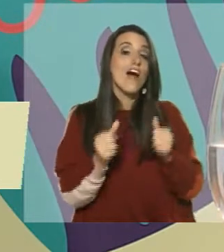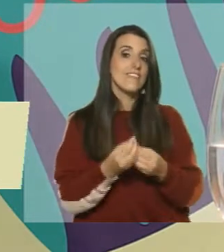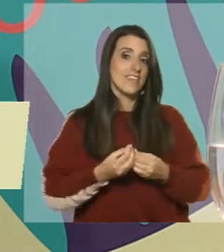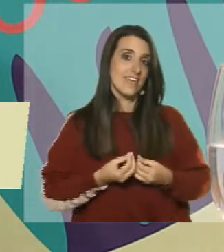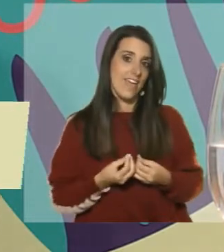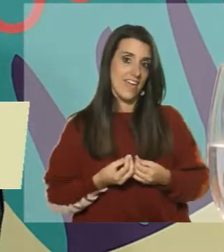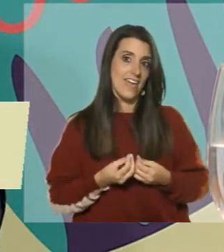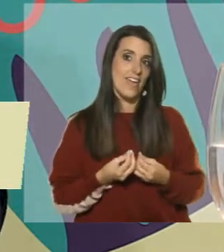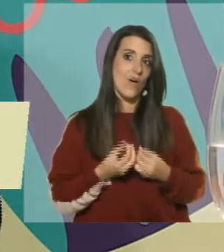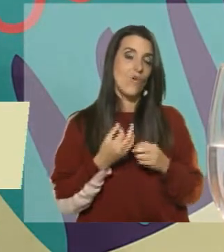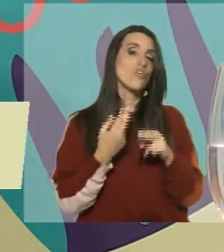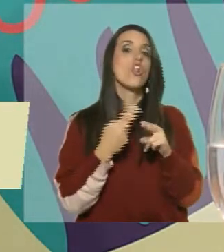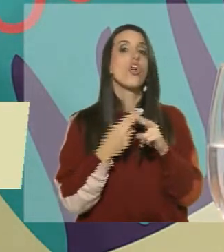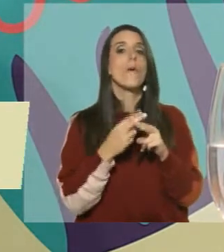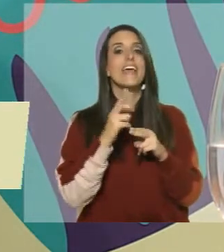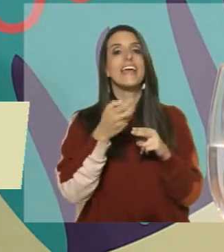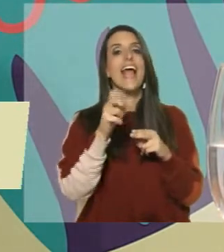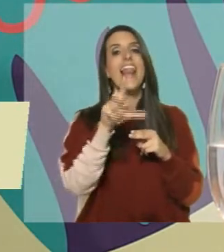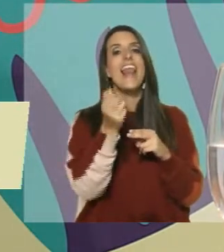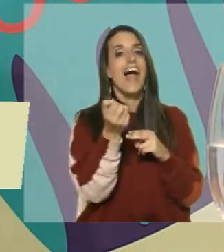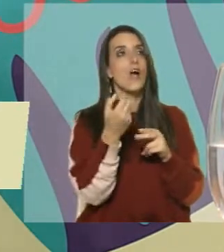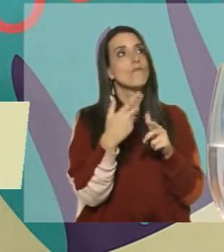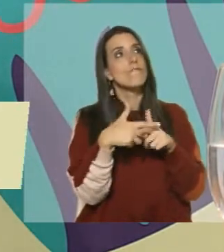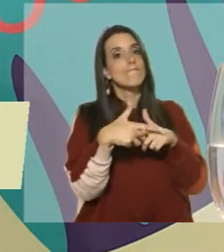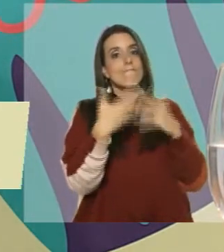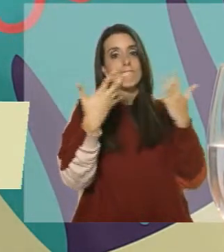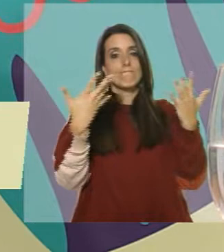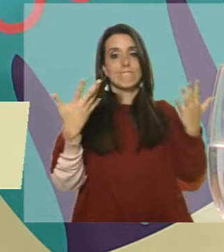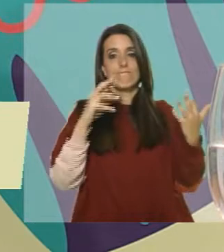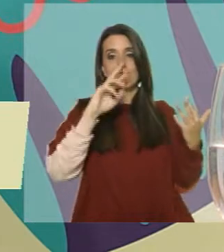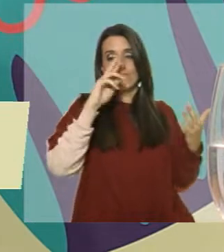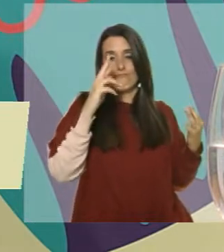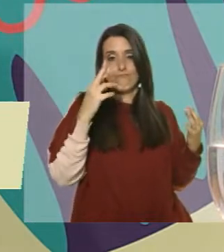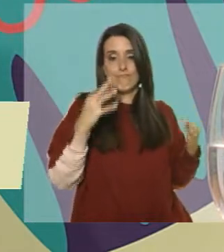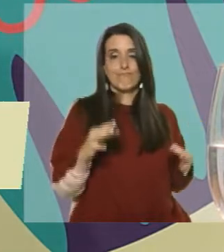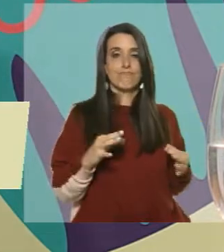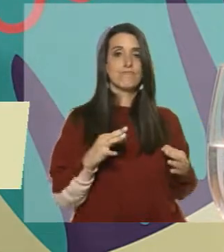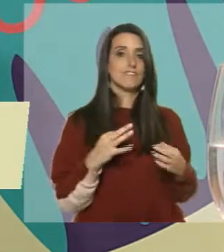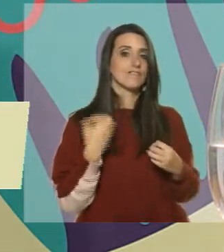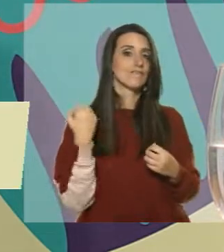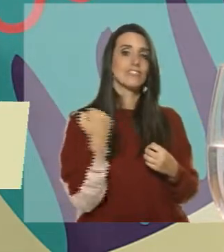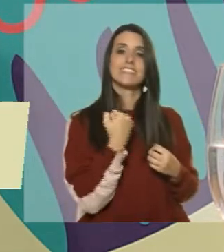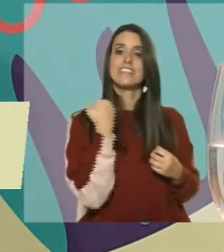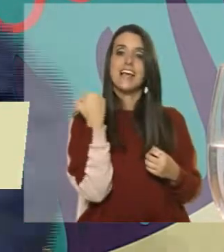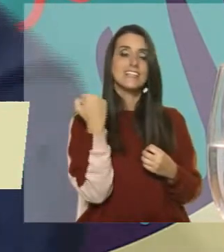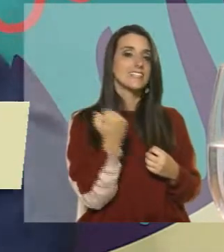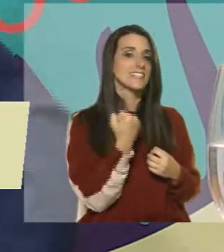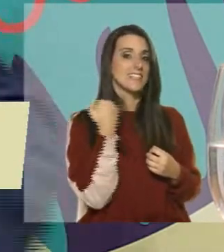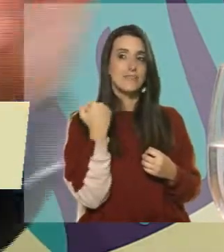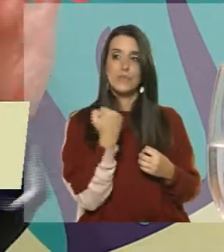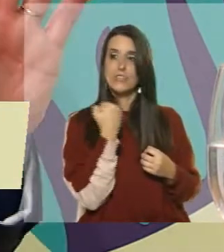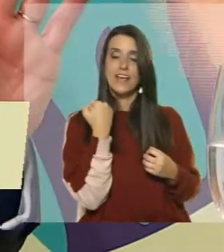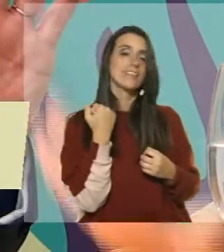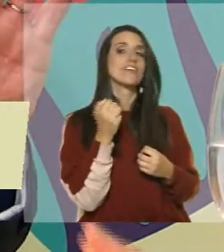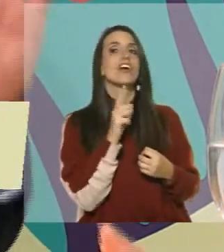que se llama Gala de Tango, le dimos una importancia, una prestancia bastante... No te